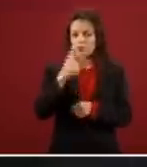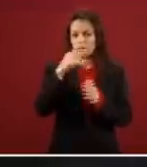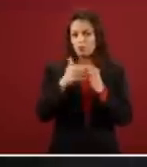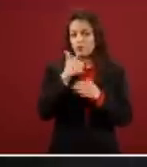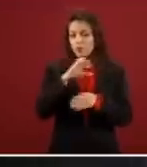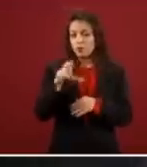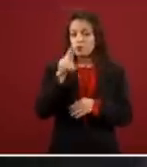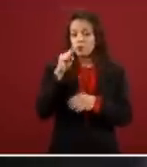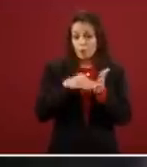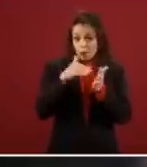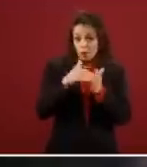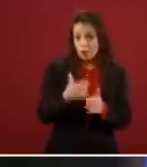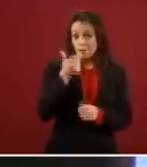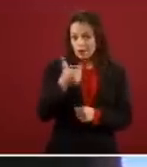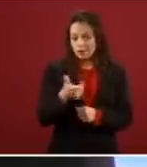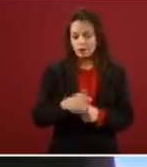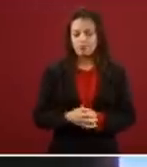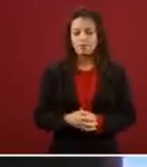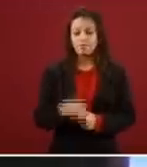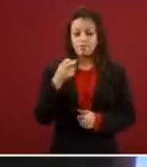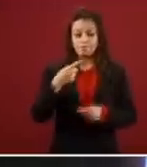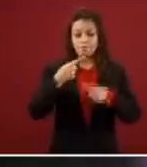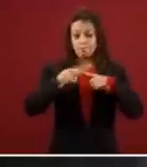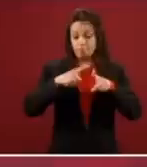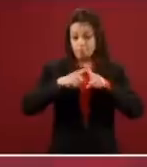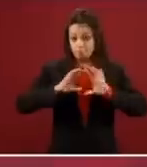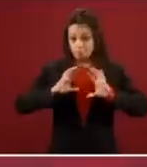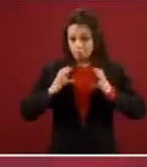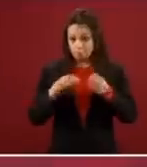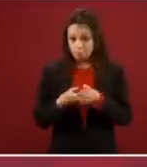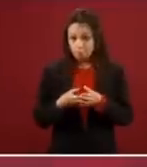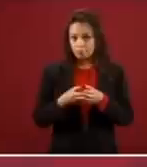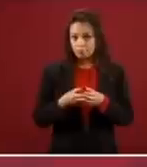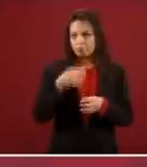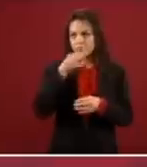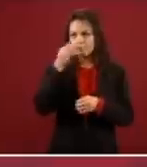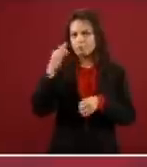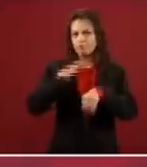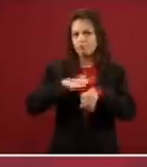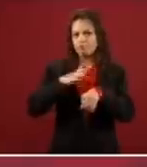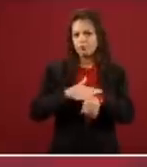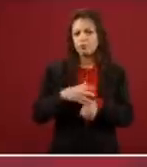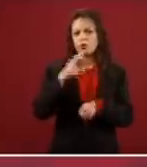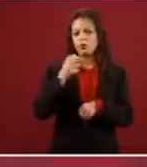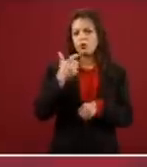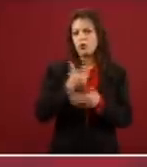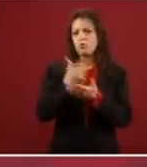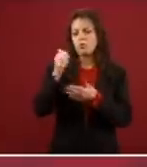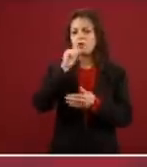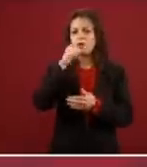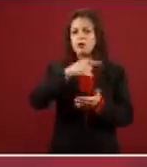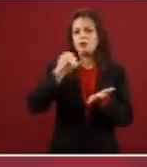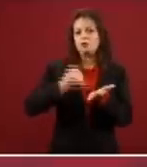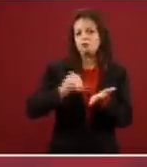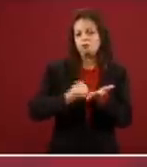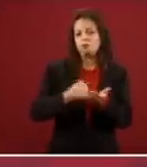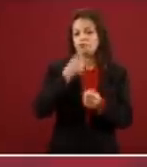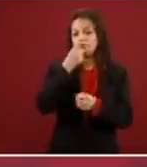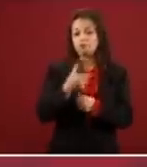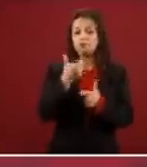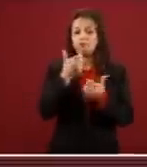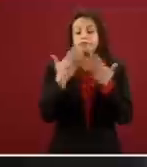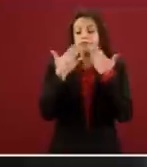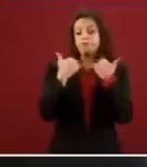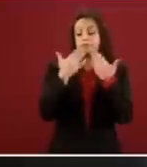pesos, cuando en todos los ejercicios ha presentado pérdidas fiscales sin pagar los impuestos respectivos. Ahí